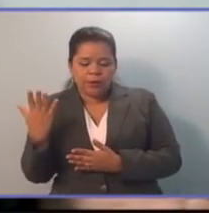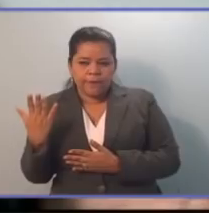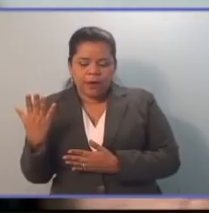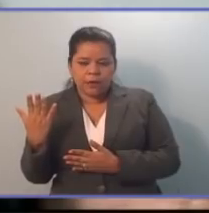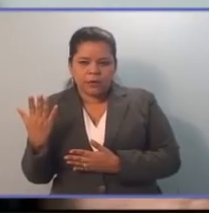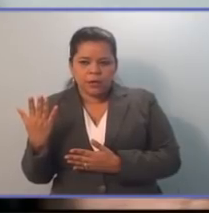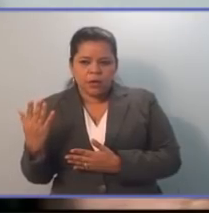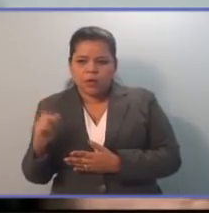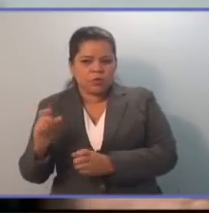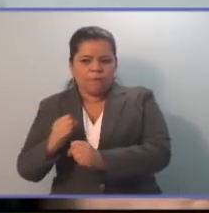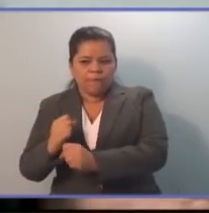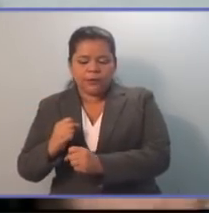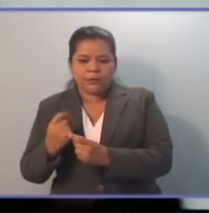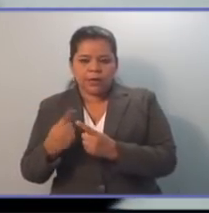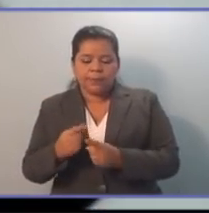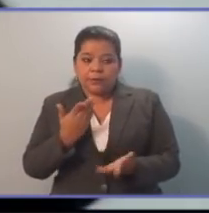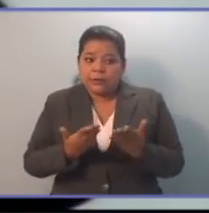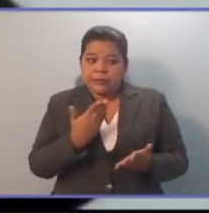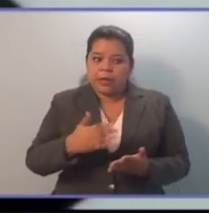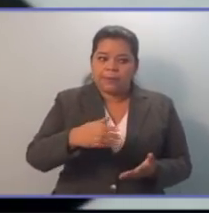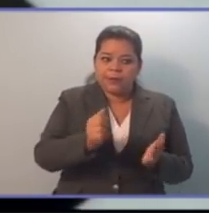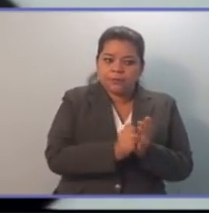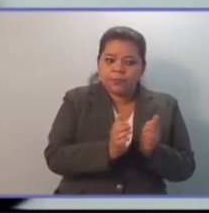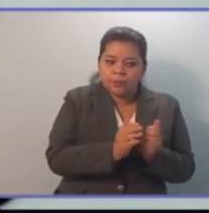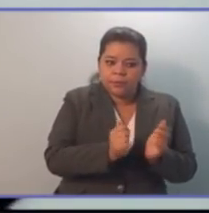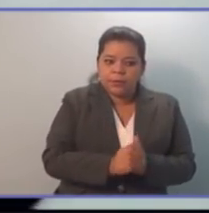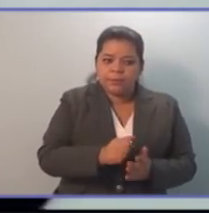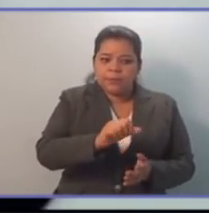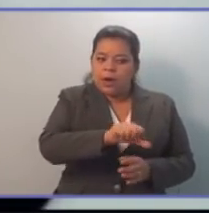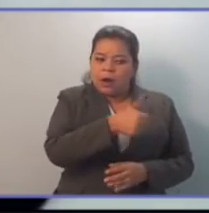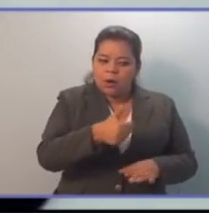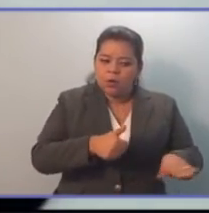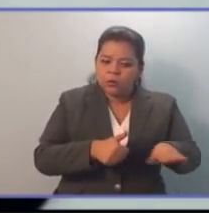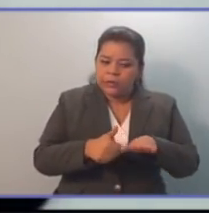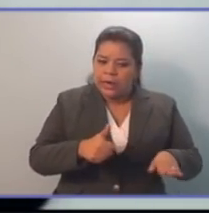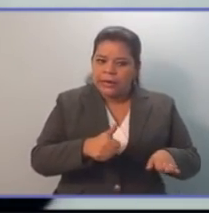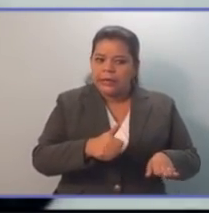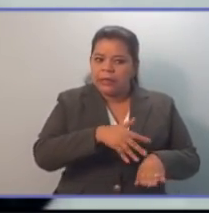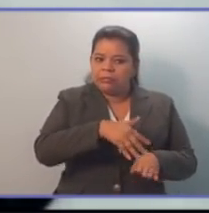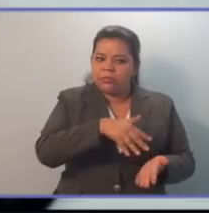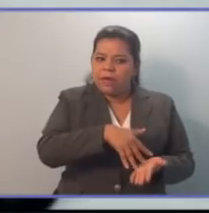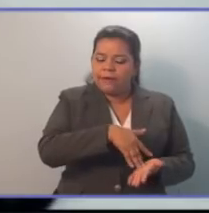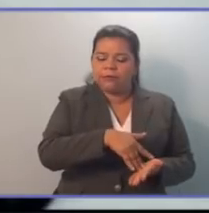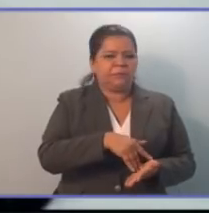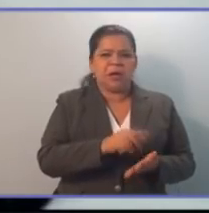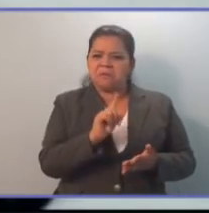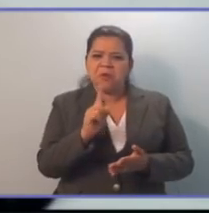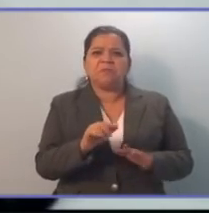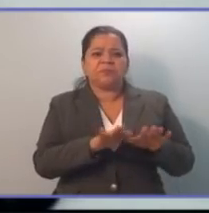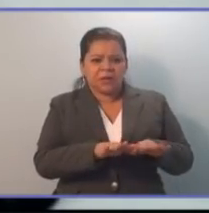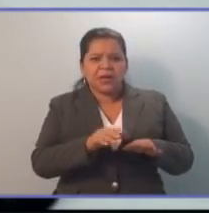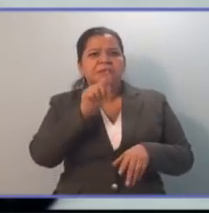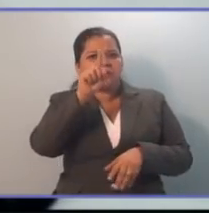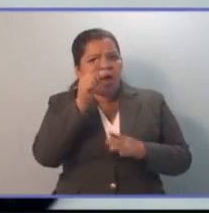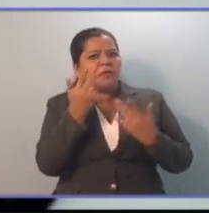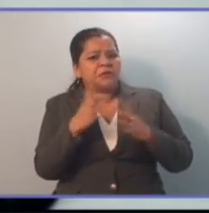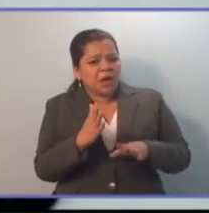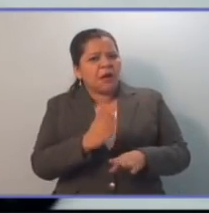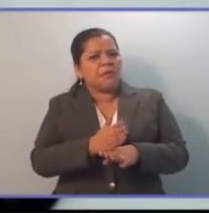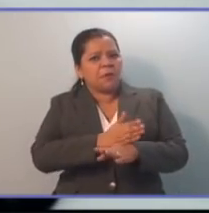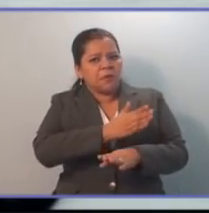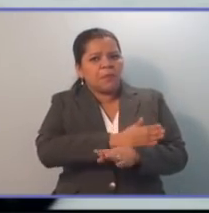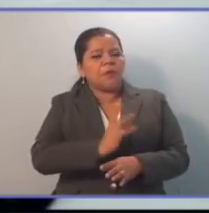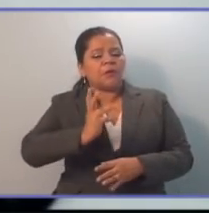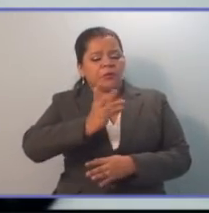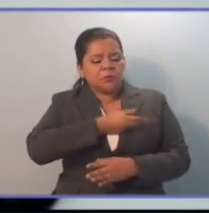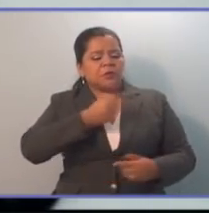debilitar la ya existente. Pero ahí hemos ido saliendo gracias, por supuesto, a esa